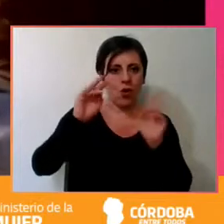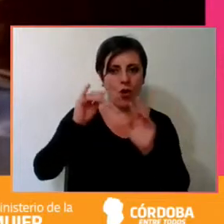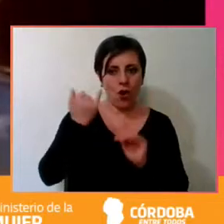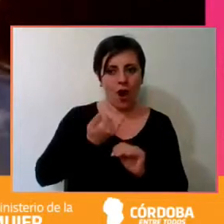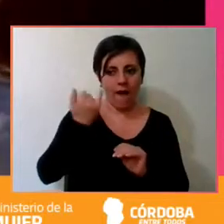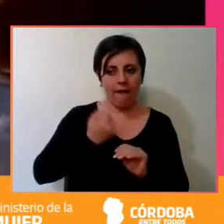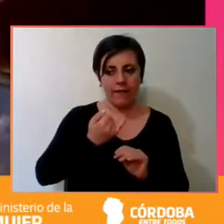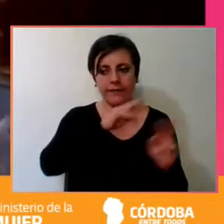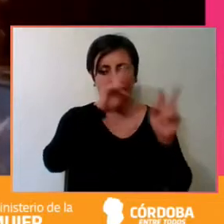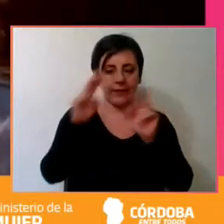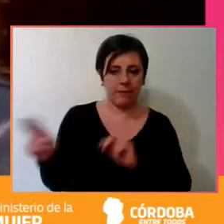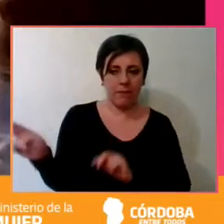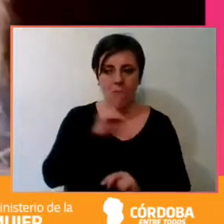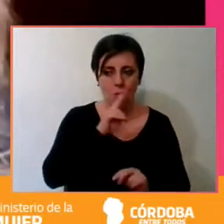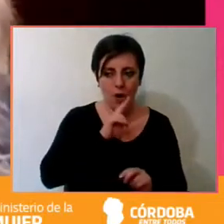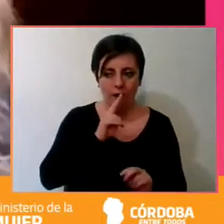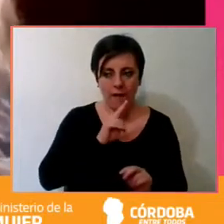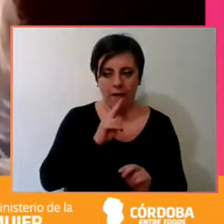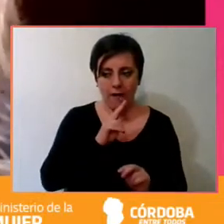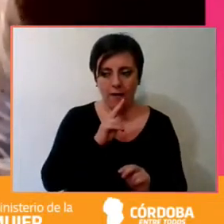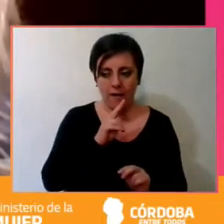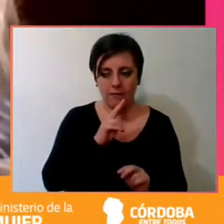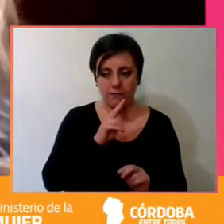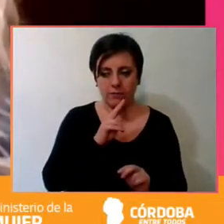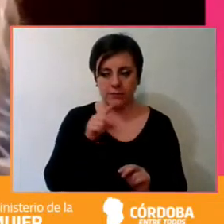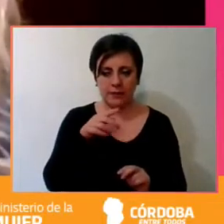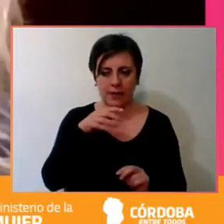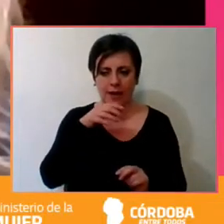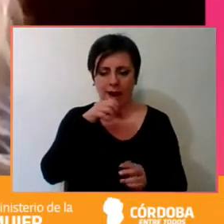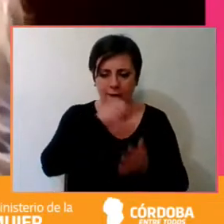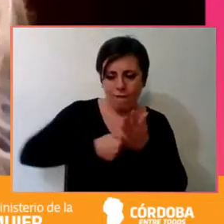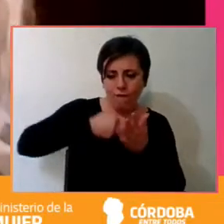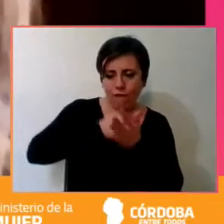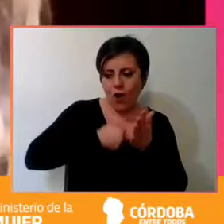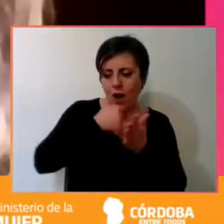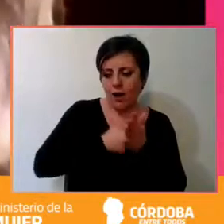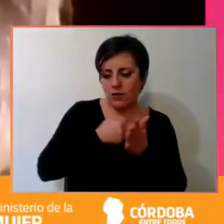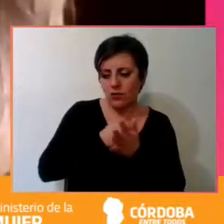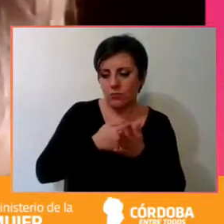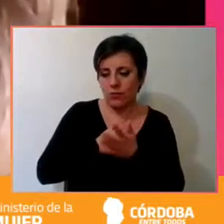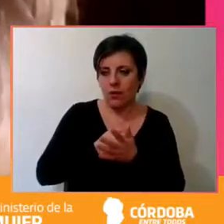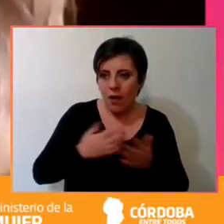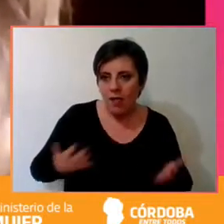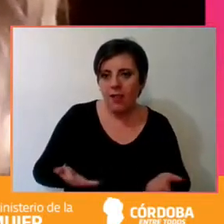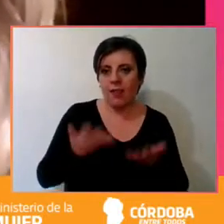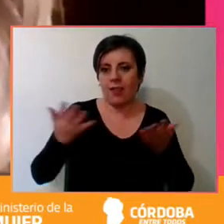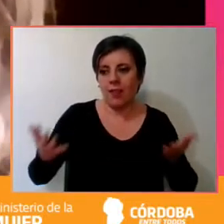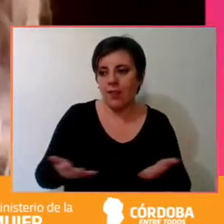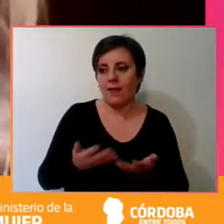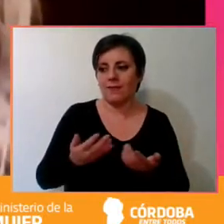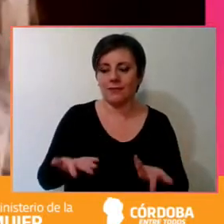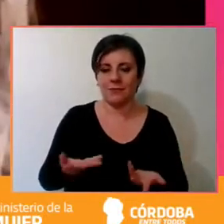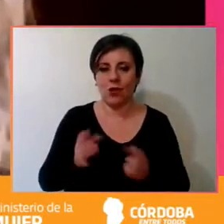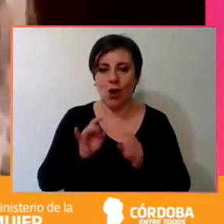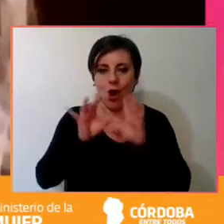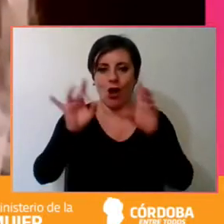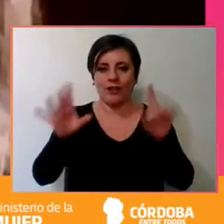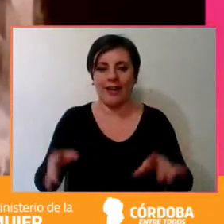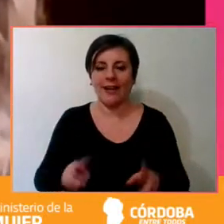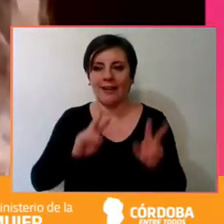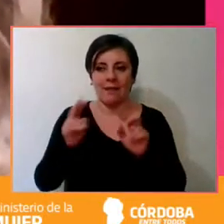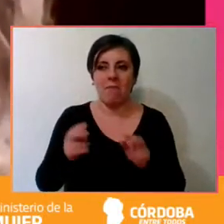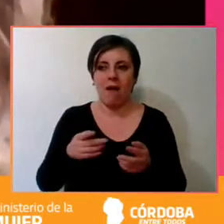mujeres y hay que hacer un gran esfuerzo por entusiasmar y reentusiasmar en los temas de los